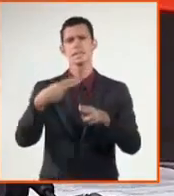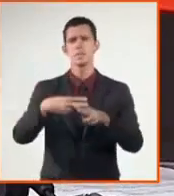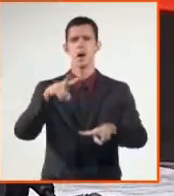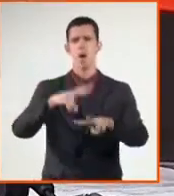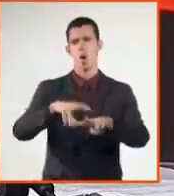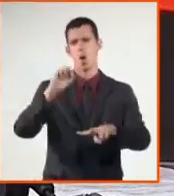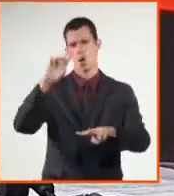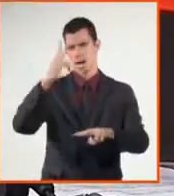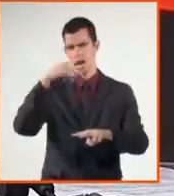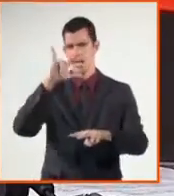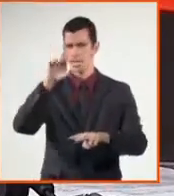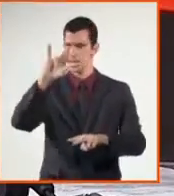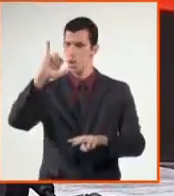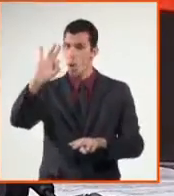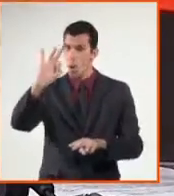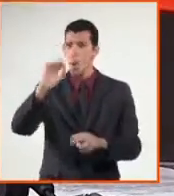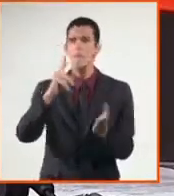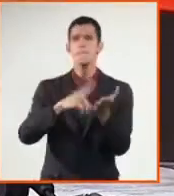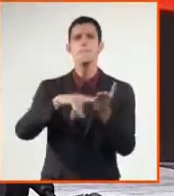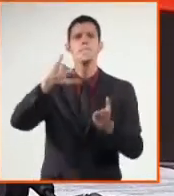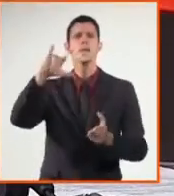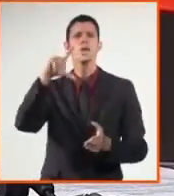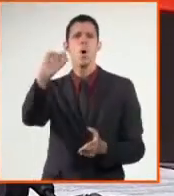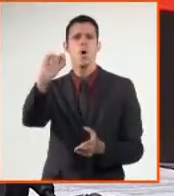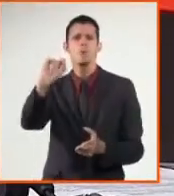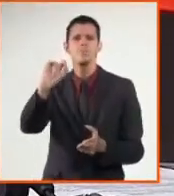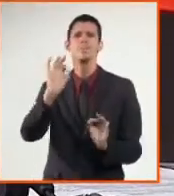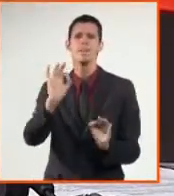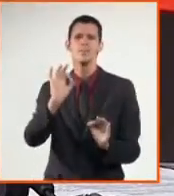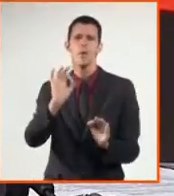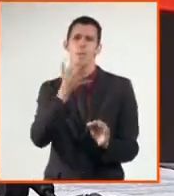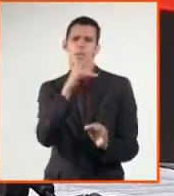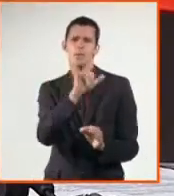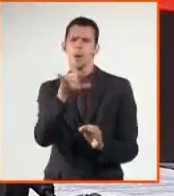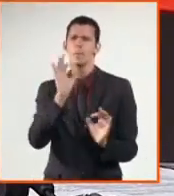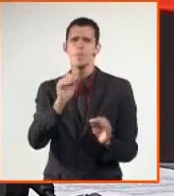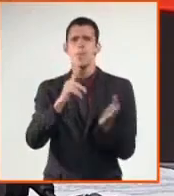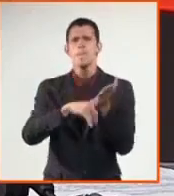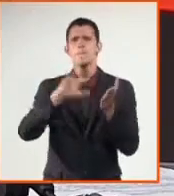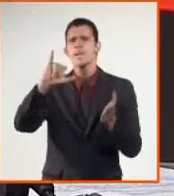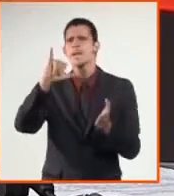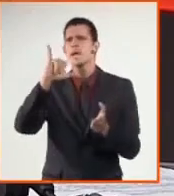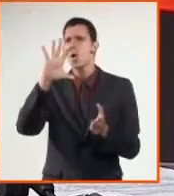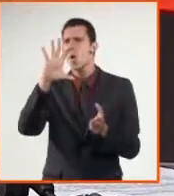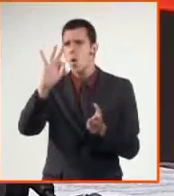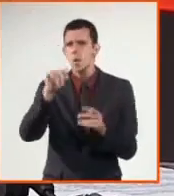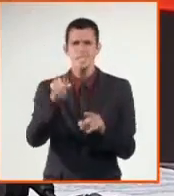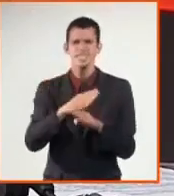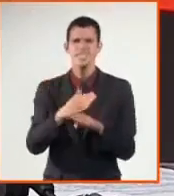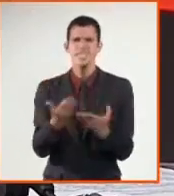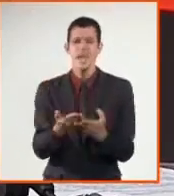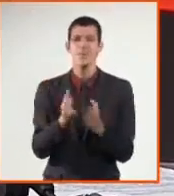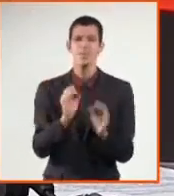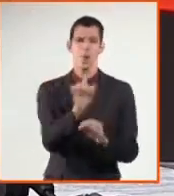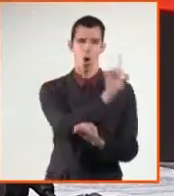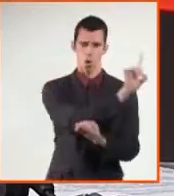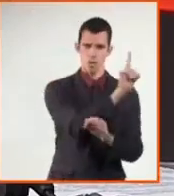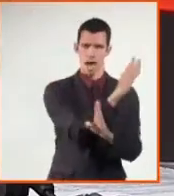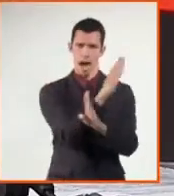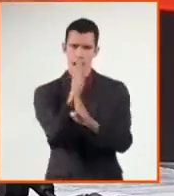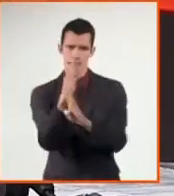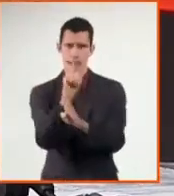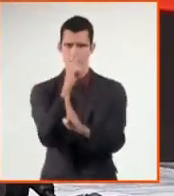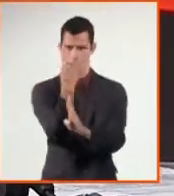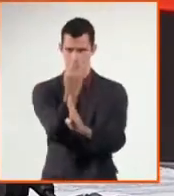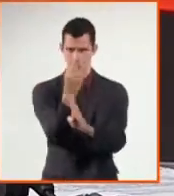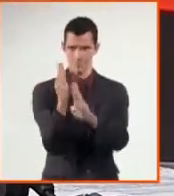salida siempre informa con la mañana afectaciones ocurre sobre todo en el horario pico nocturno pues una de las medidas desplazar todo lo que se